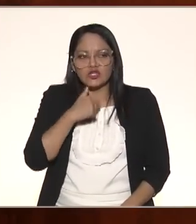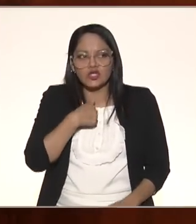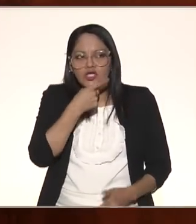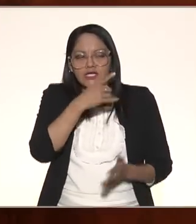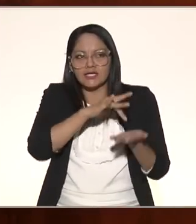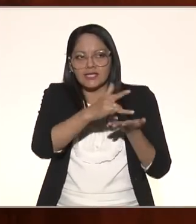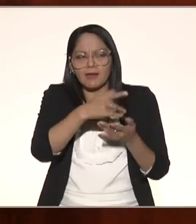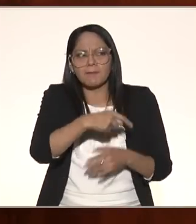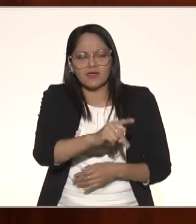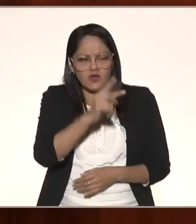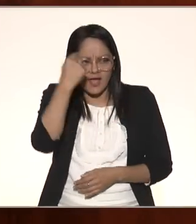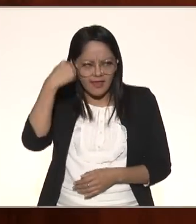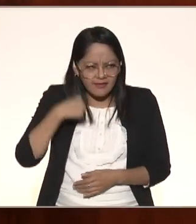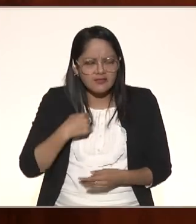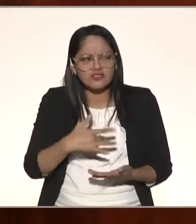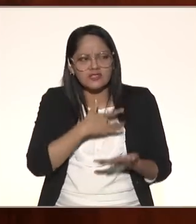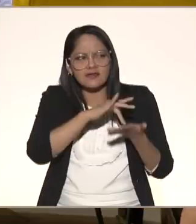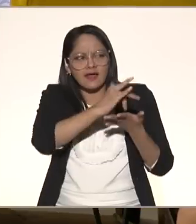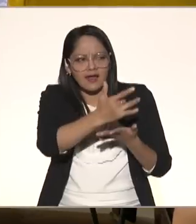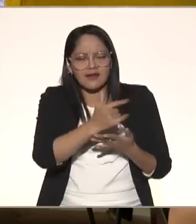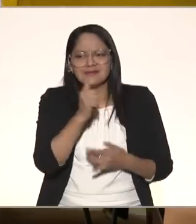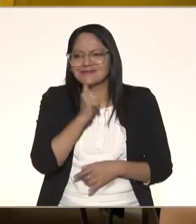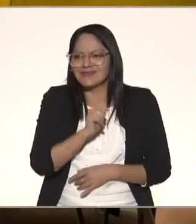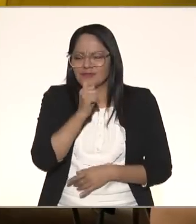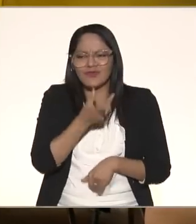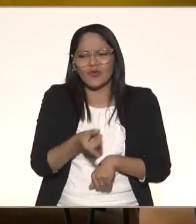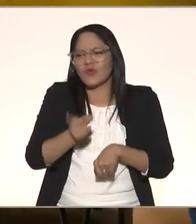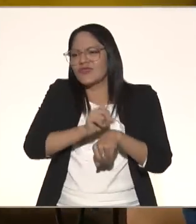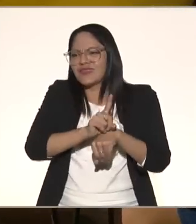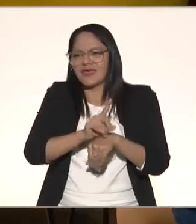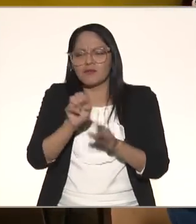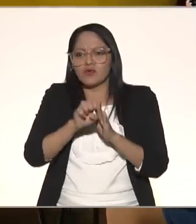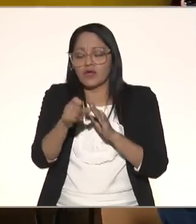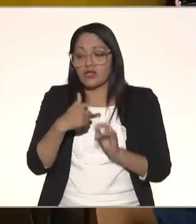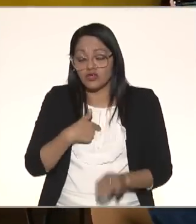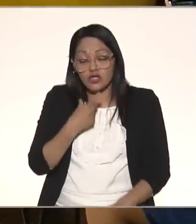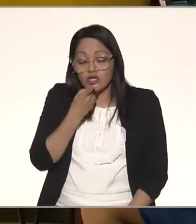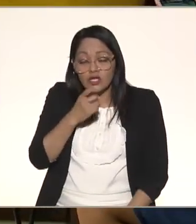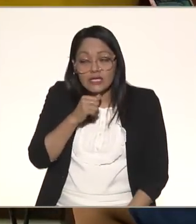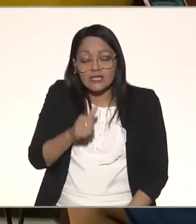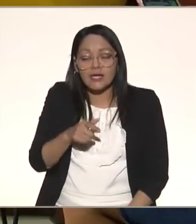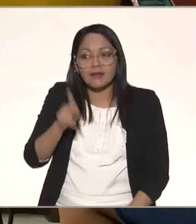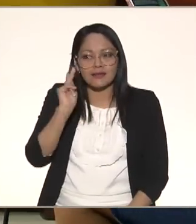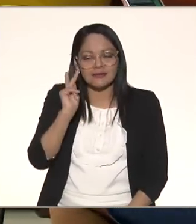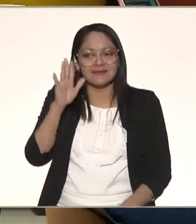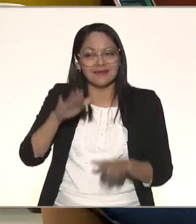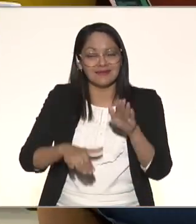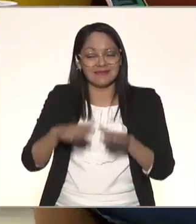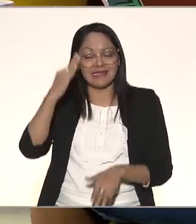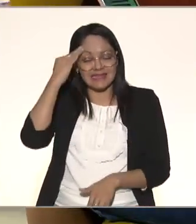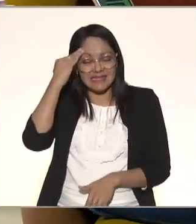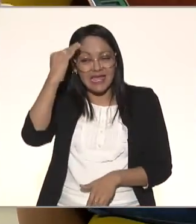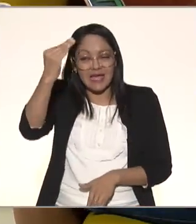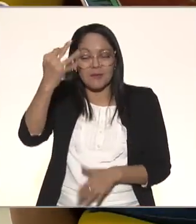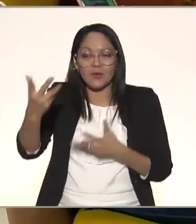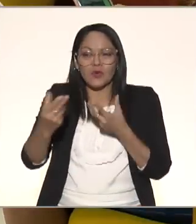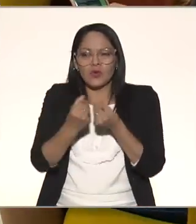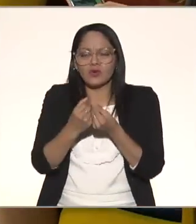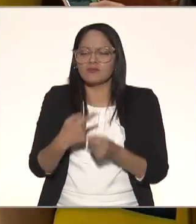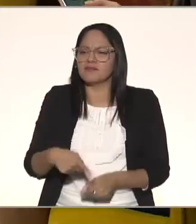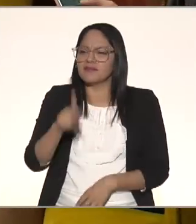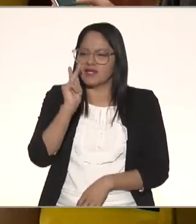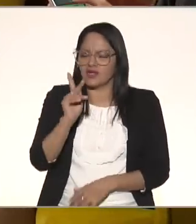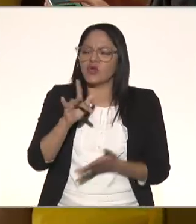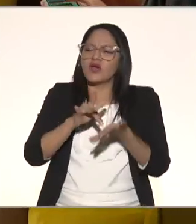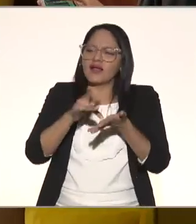pero sí te estoy agradecido o sea tomar un día y decir oye tal vez no te lo digo ya porque llevamos muchísimo tiempo juntos pero